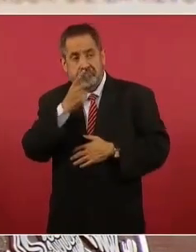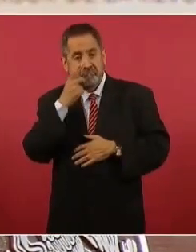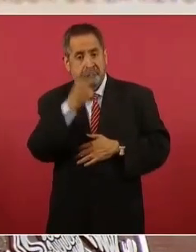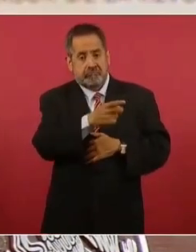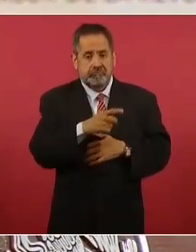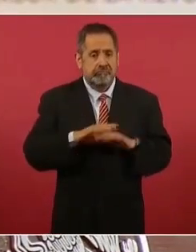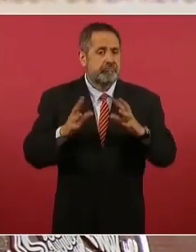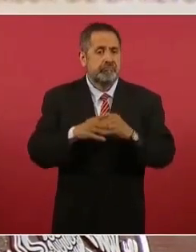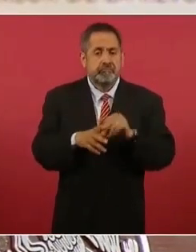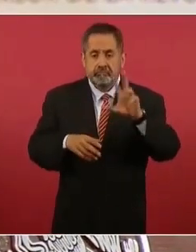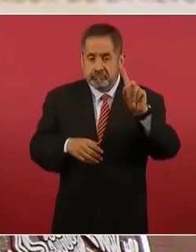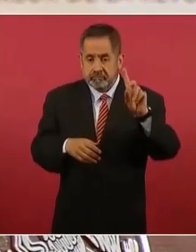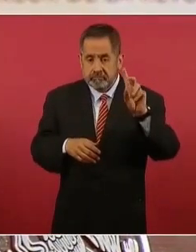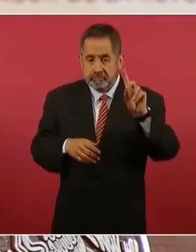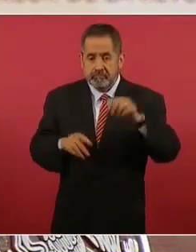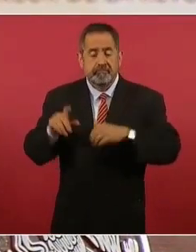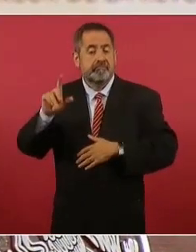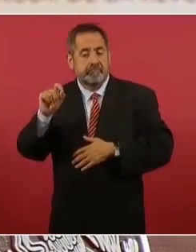de 30